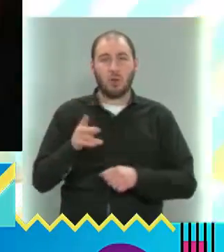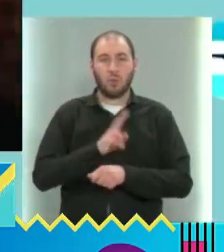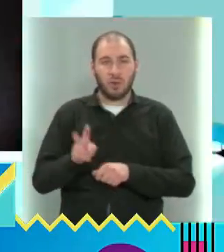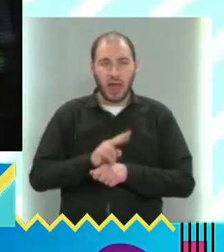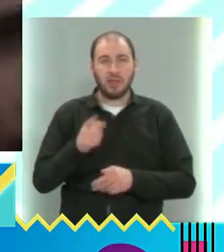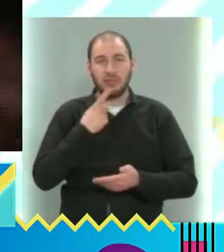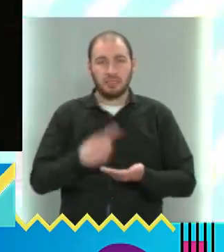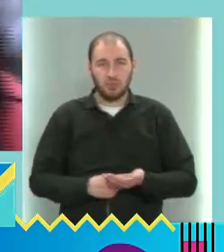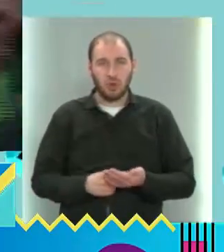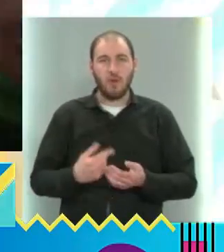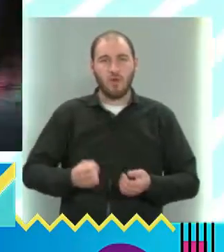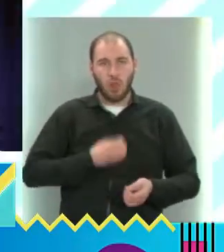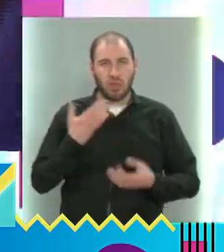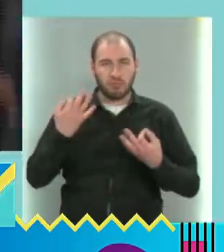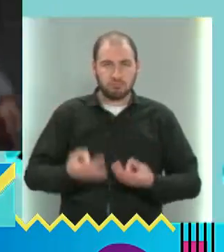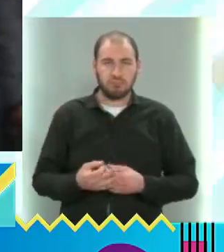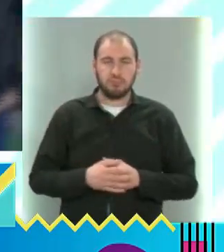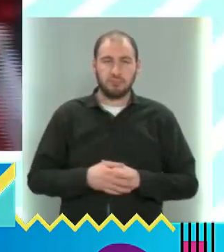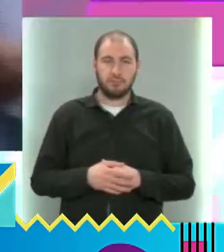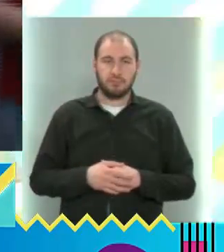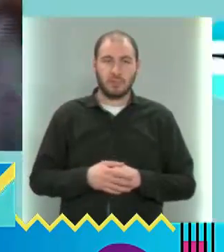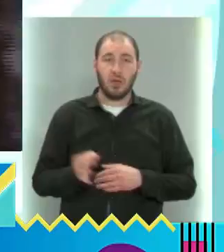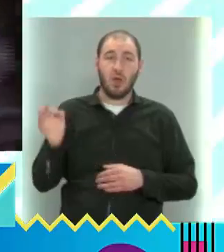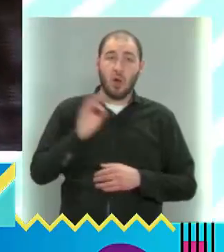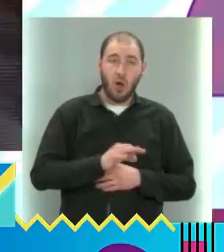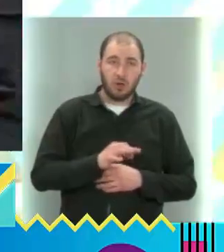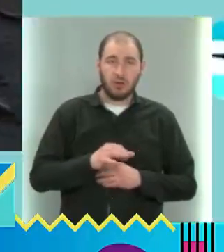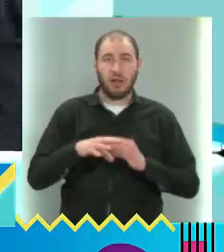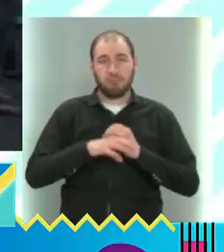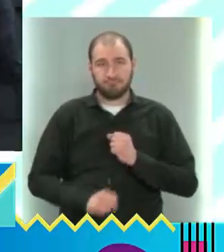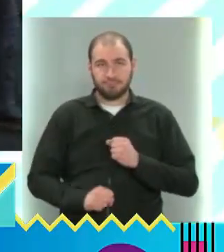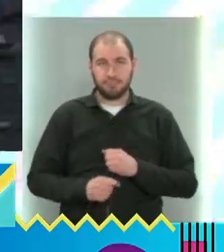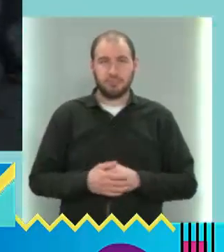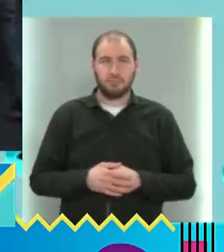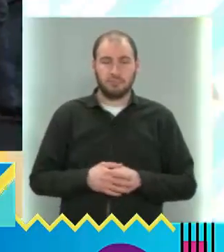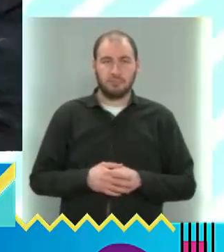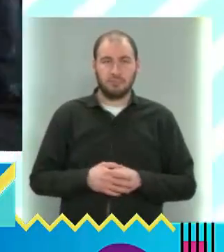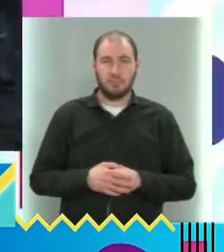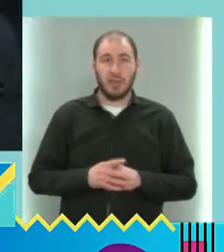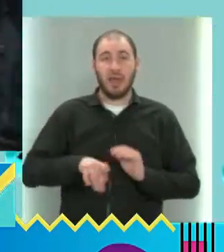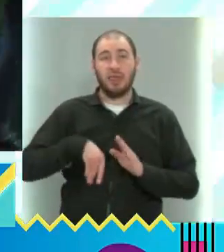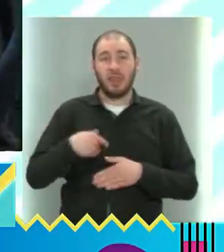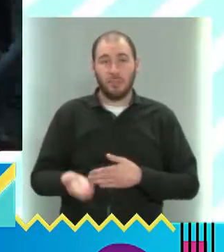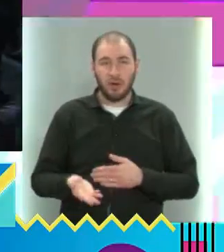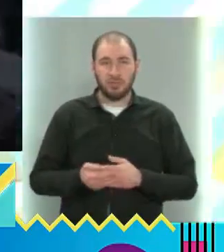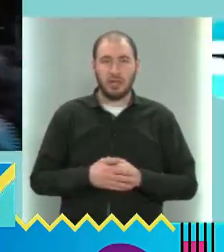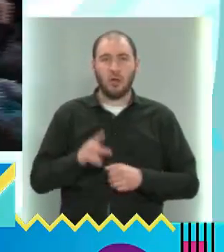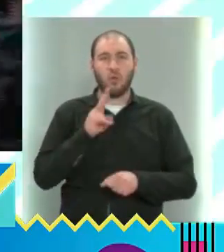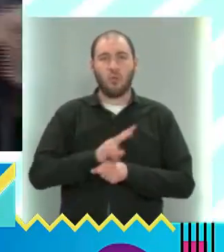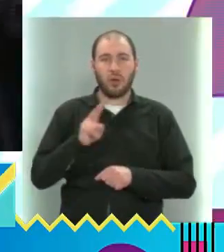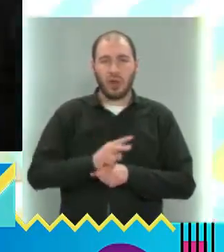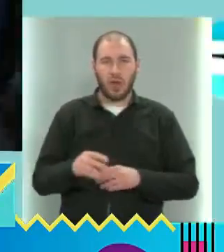con decisión, con buena voluntad sobre esto, o interrumpir ese embarazo y después tener una